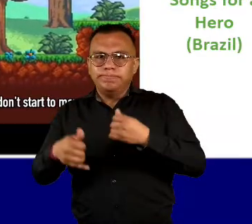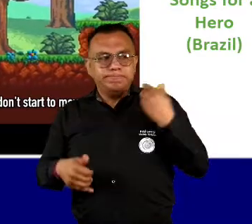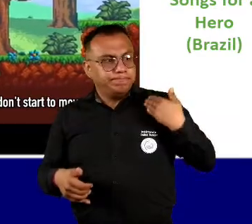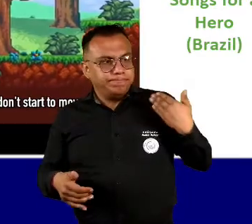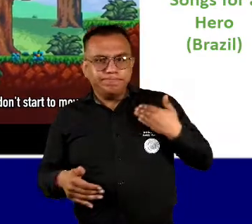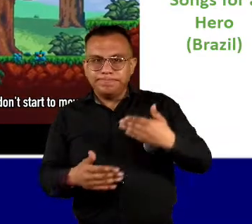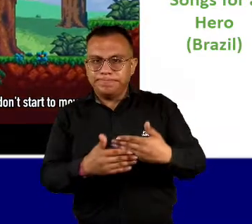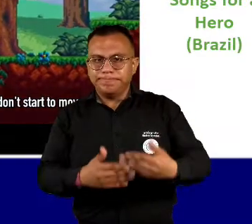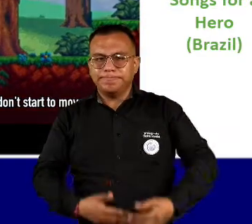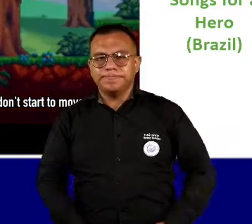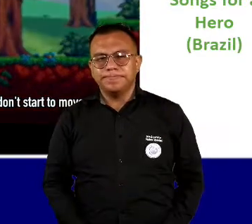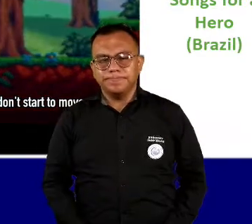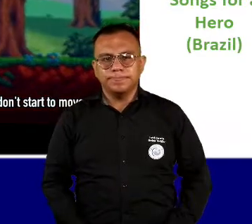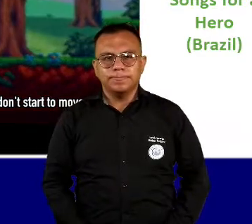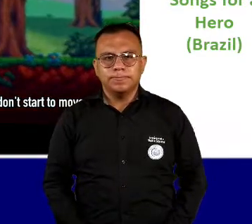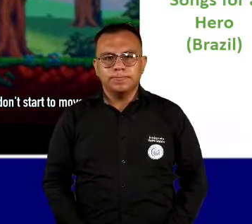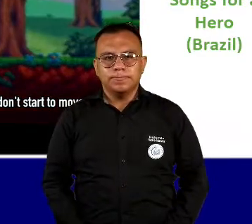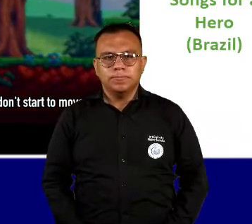años